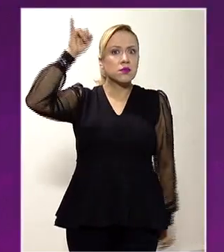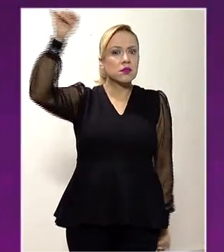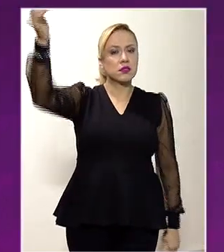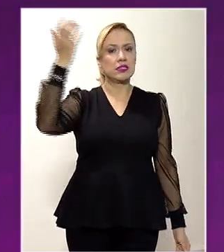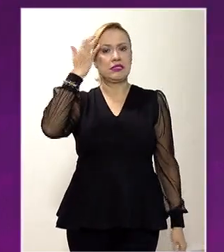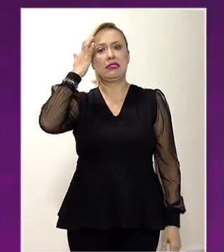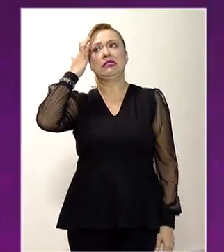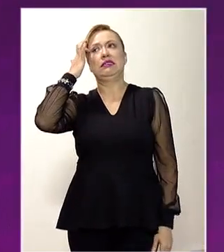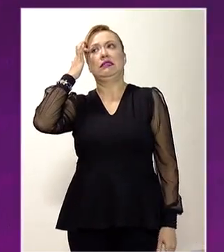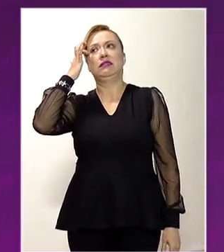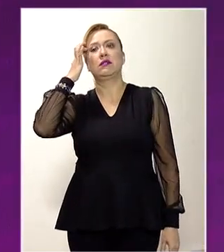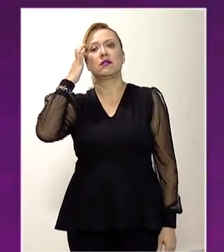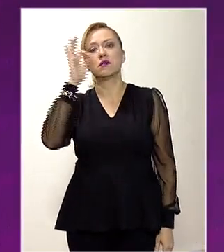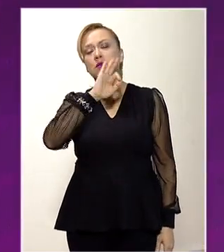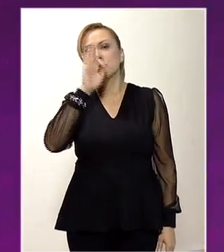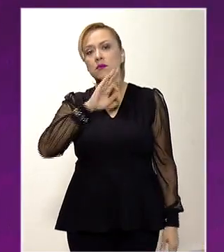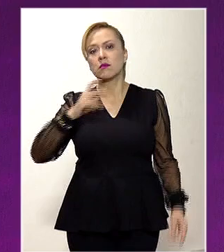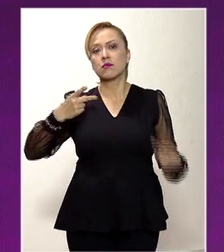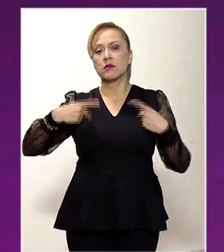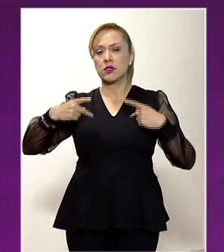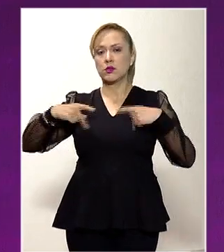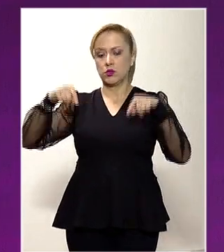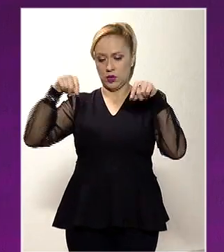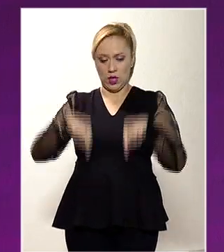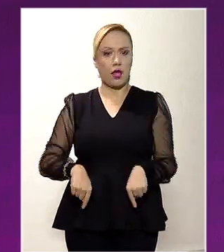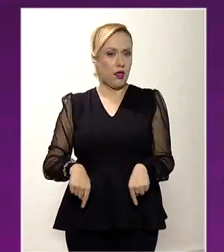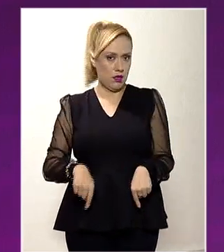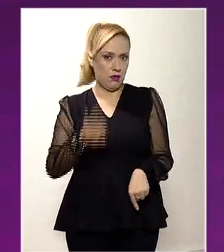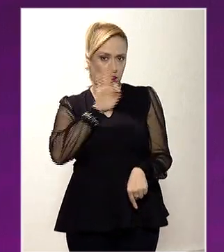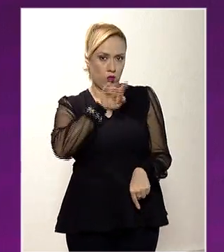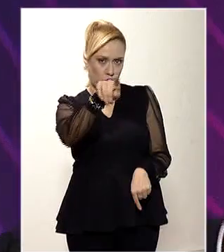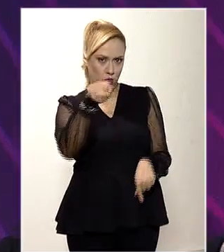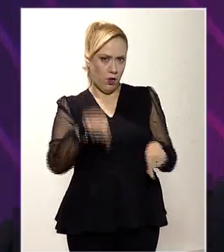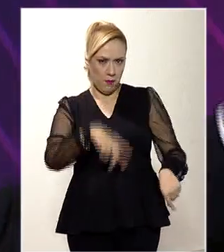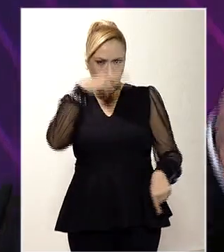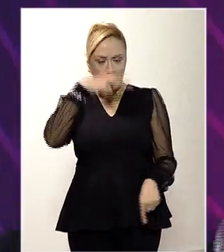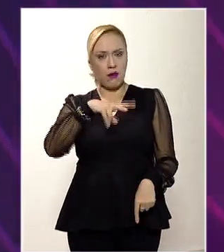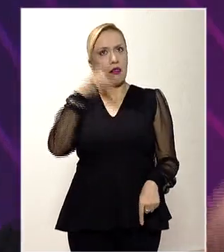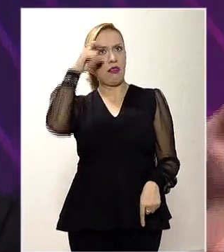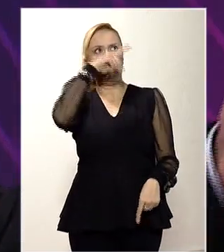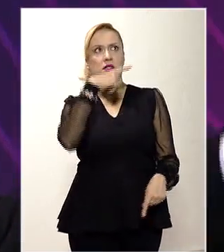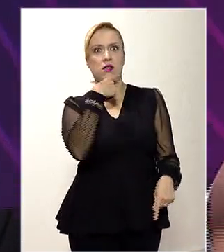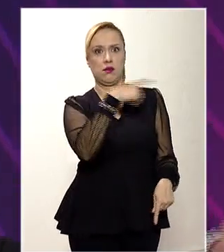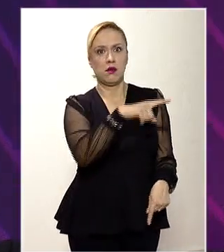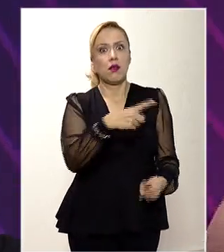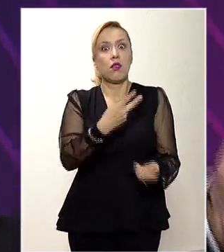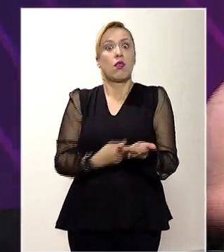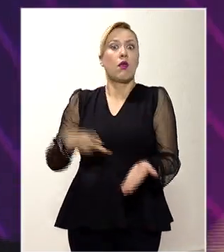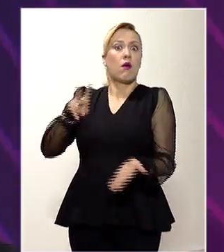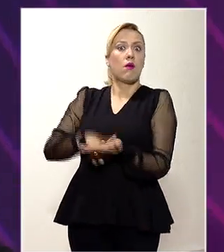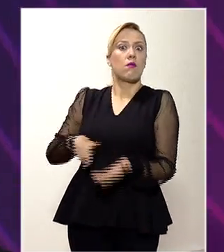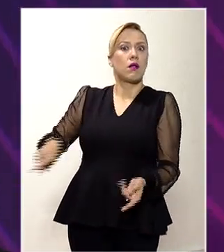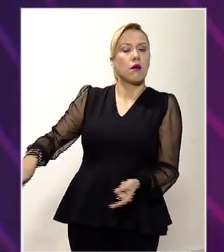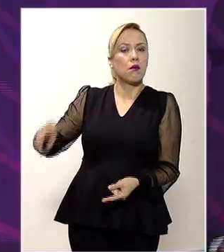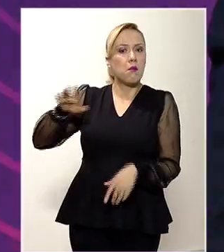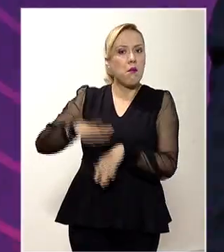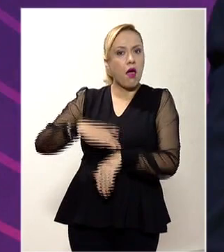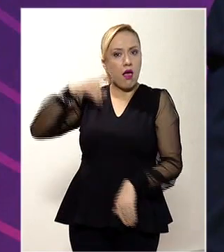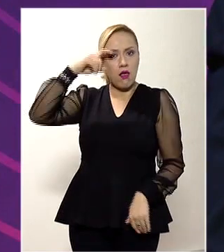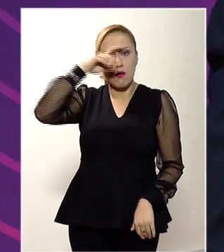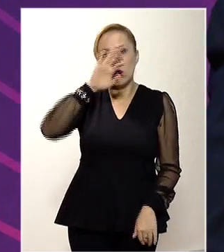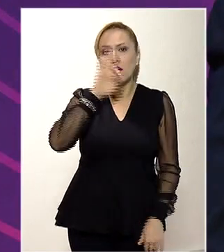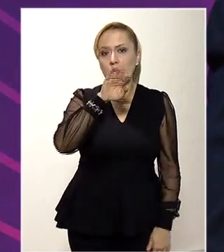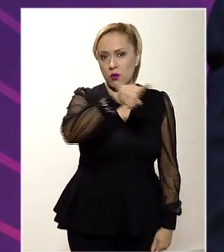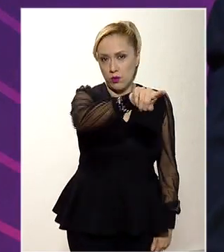Y entonces, si para alguien que está en el país es complicado presentar una denuncia, o sea, seguramente en el auditorio ha de haber personas que han tenido